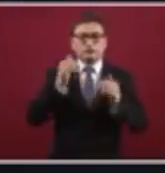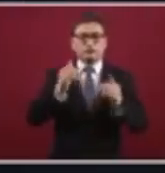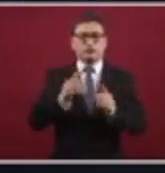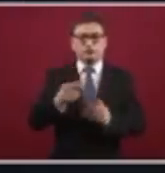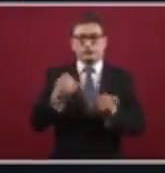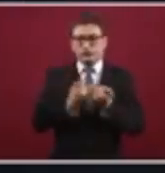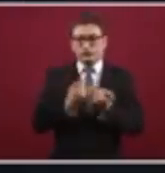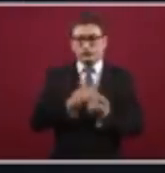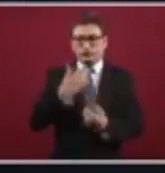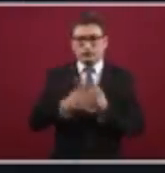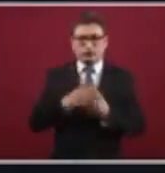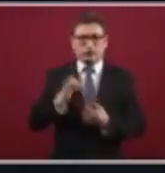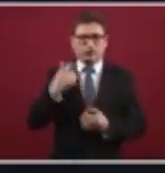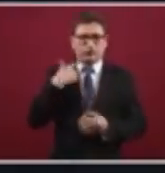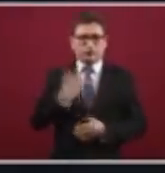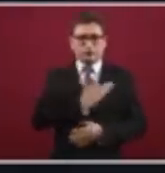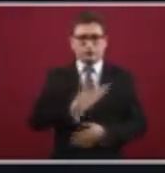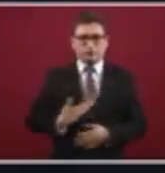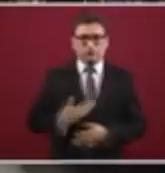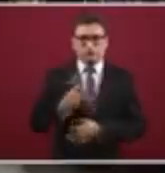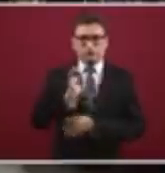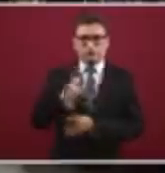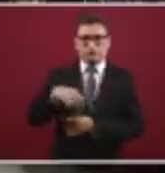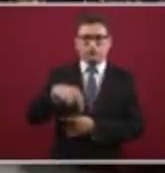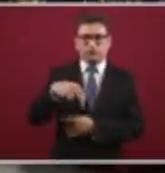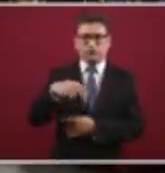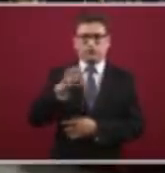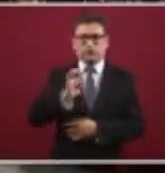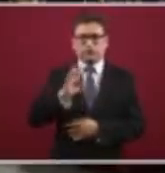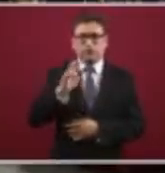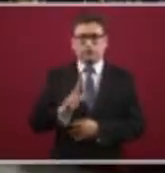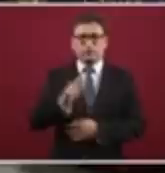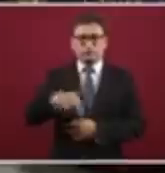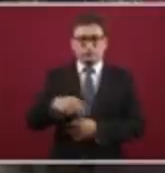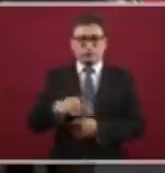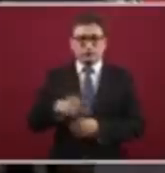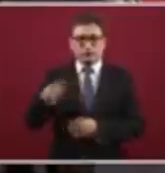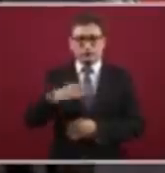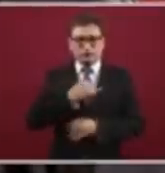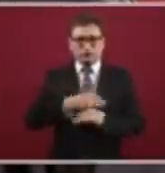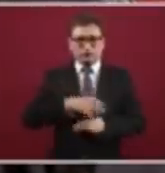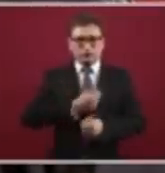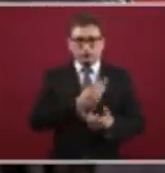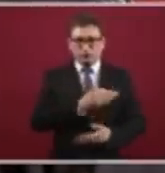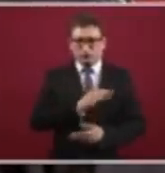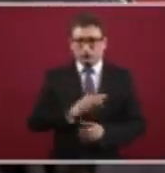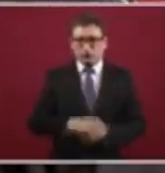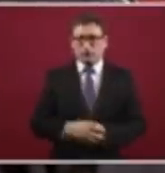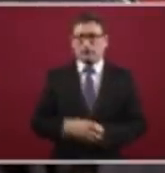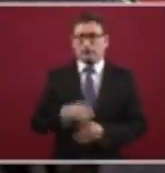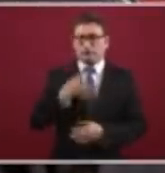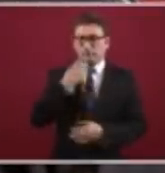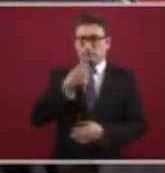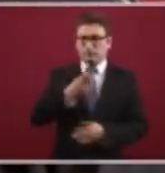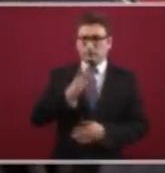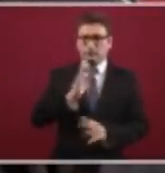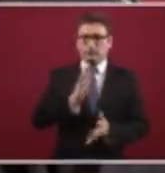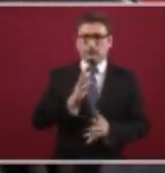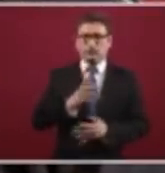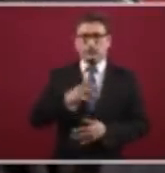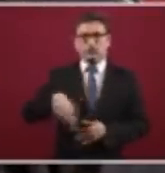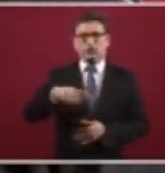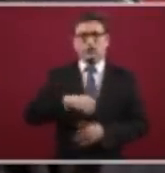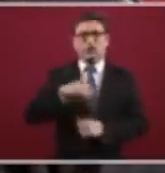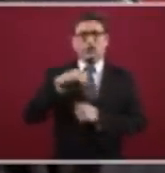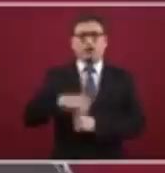en su momento del ex presidente peña nieto para que aporte lo que pueda aportar ya señalamos todas aquellas autoridades que